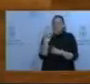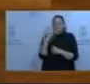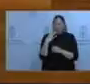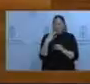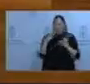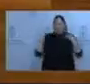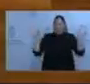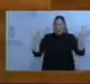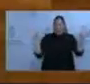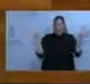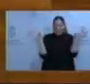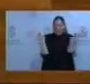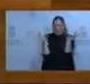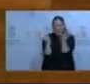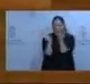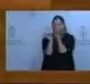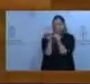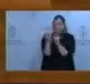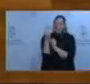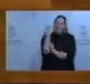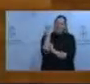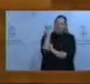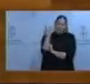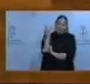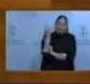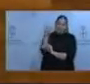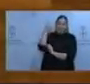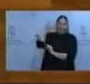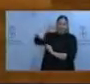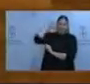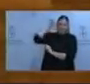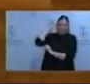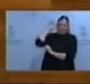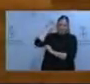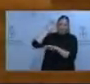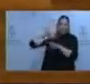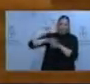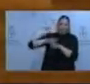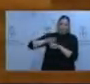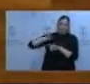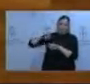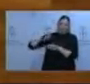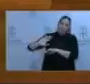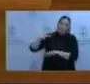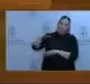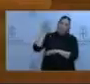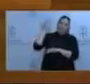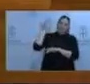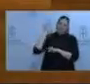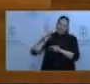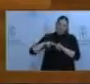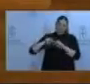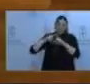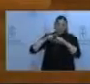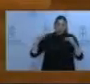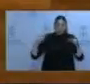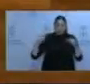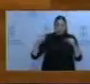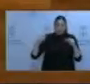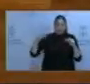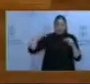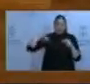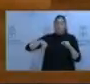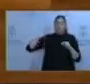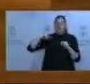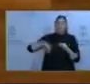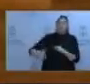cómputo de esas cantidades que puedan tener un riesgo para el Principado de Asturias. Sin ánimo de reiterar, solo